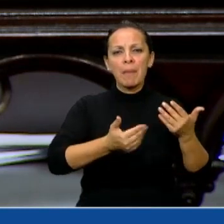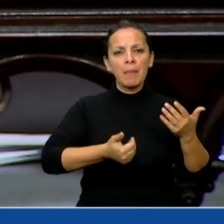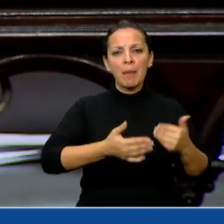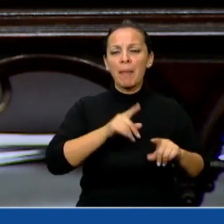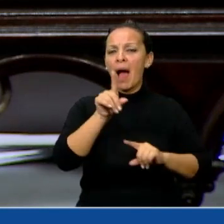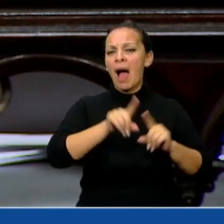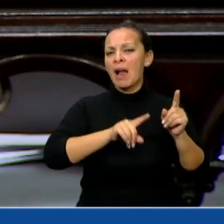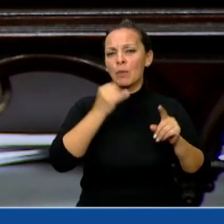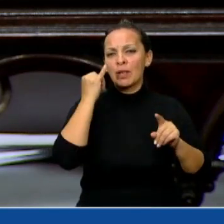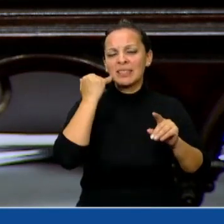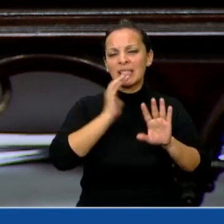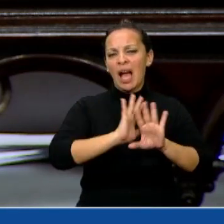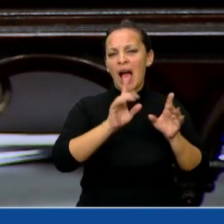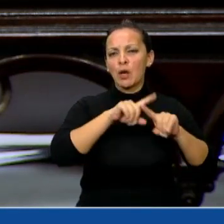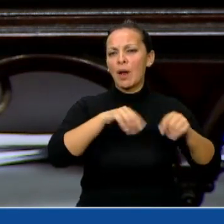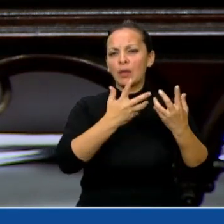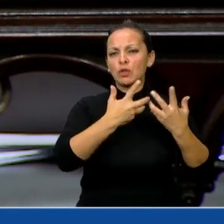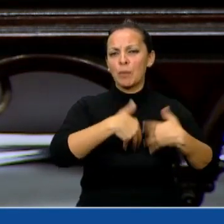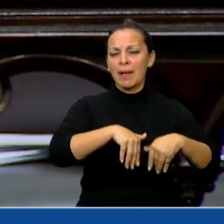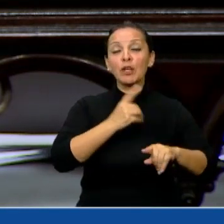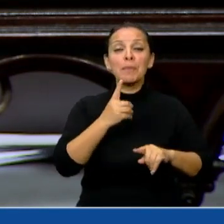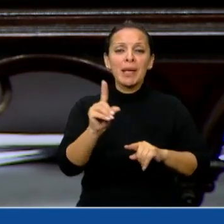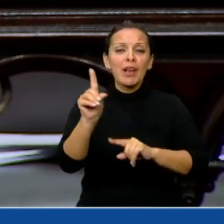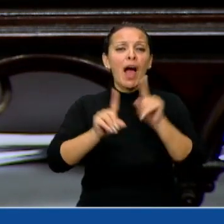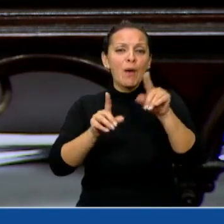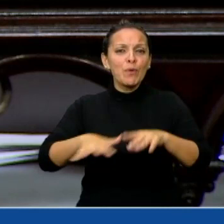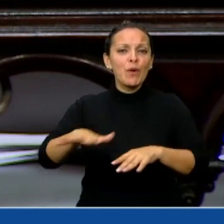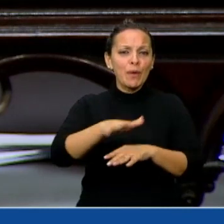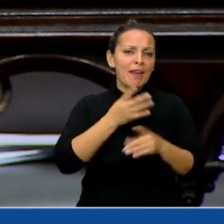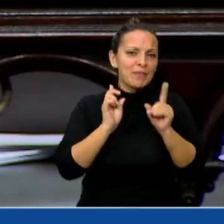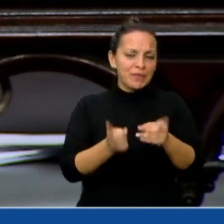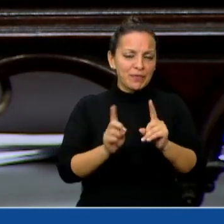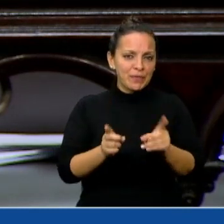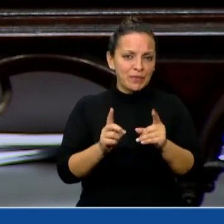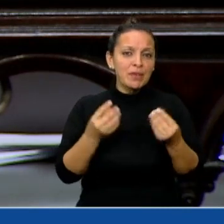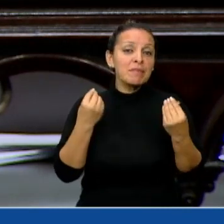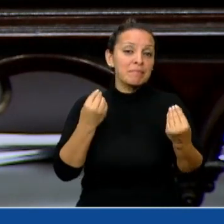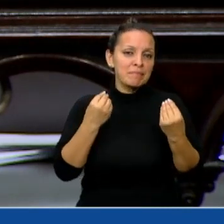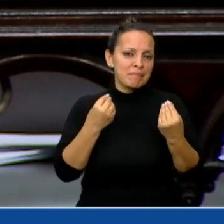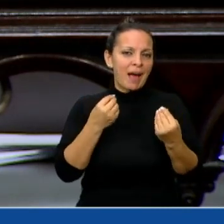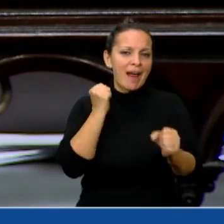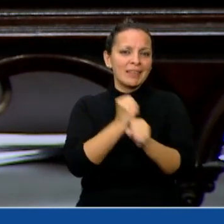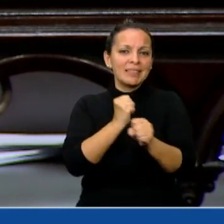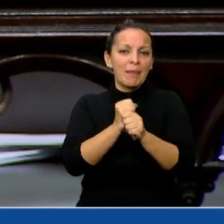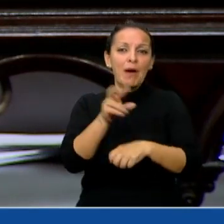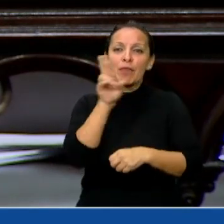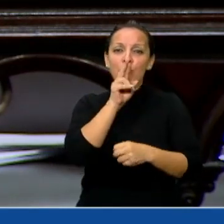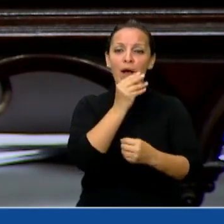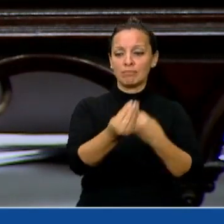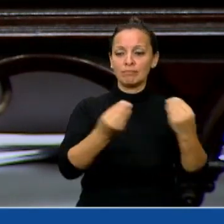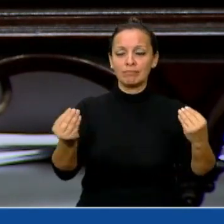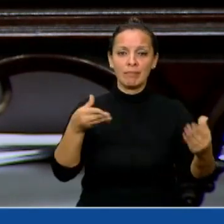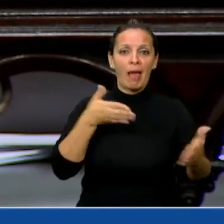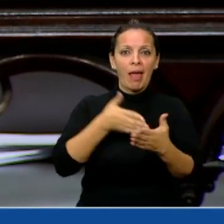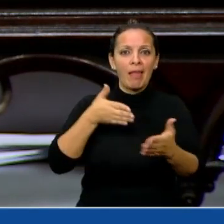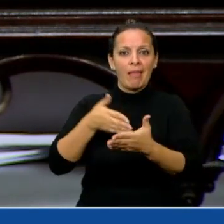de desuetudo, pero todavía se sigue utilizando para impedir el trabajo de mujeres en diversas